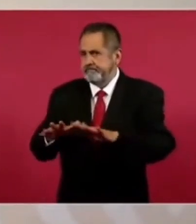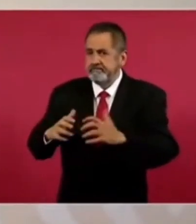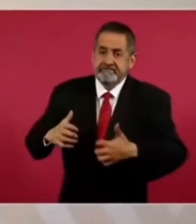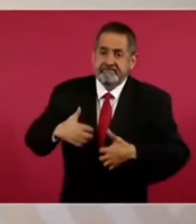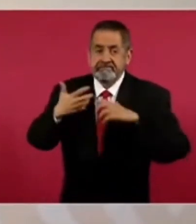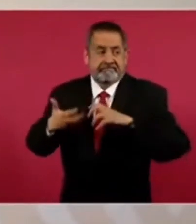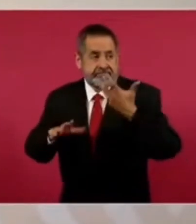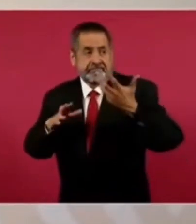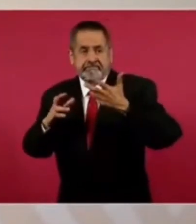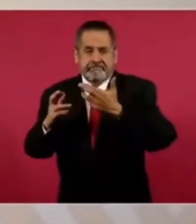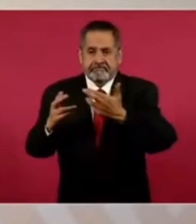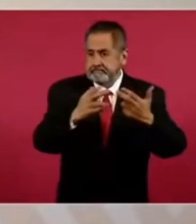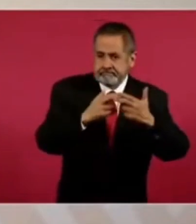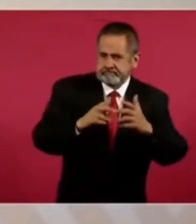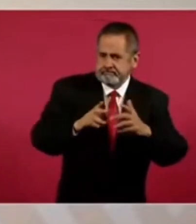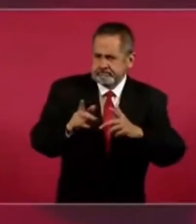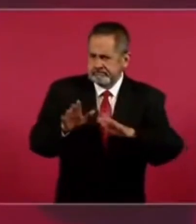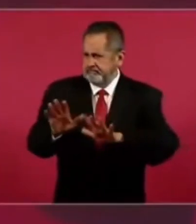el que